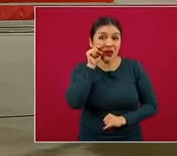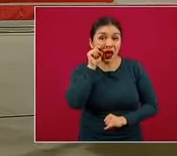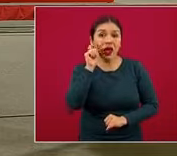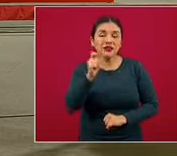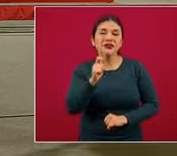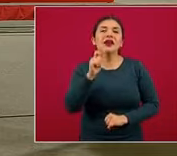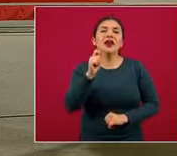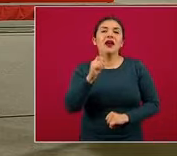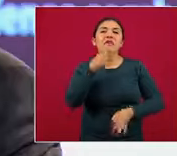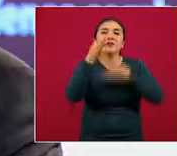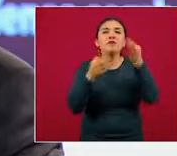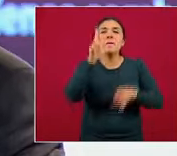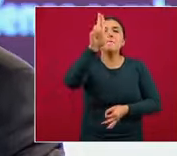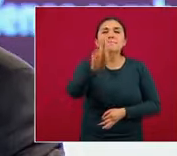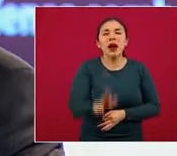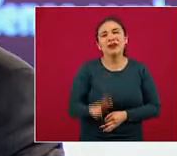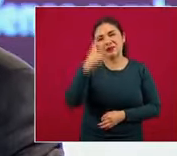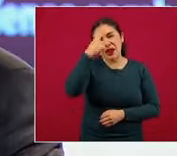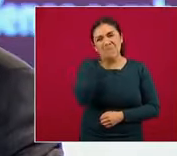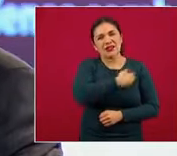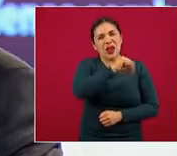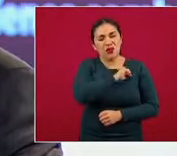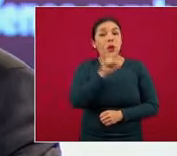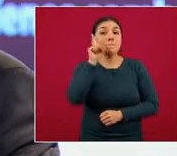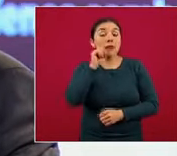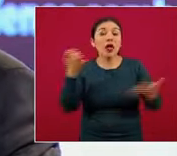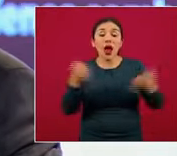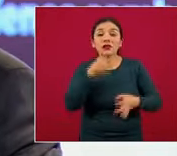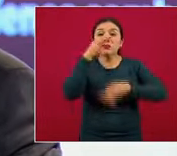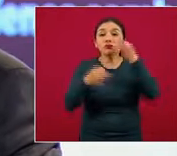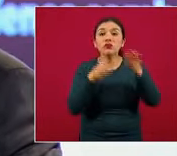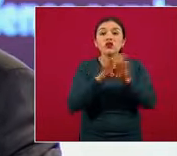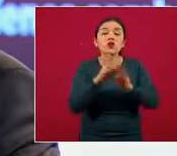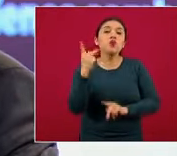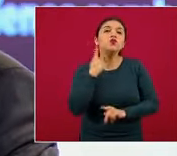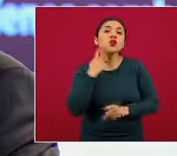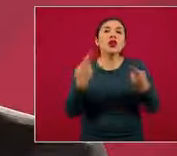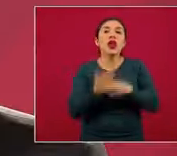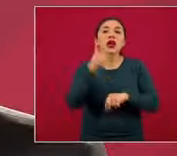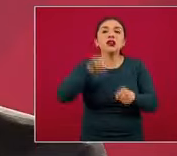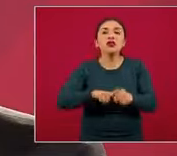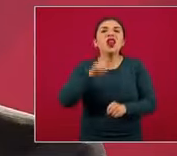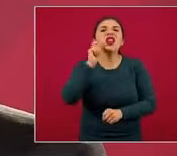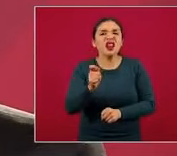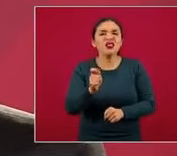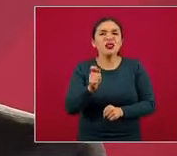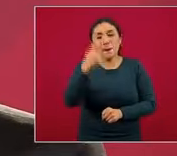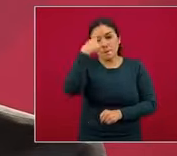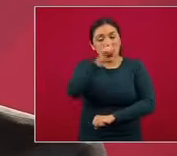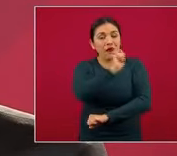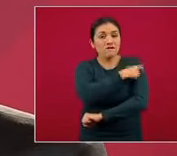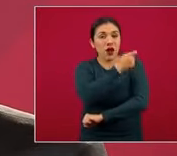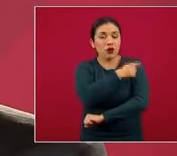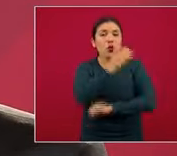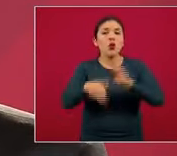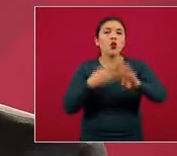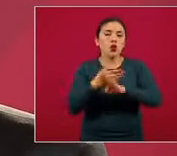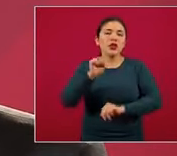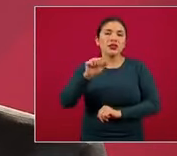Pulso de la Salud, mañana es martes, vamos a anunciar el documento de política nacional de vacunación contra el